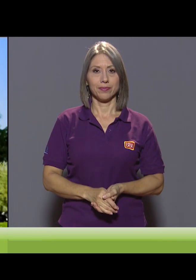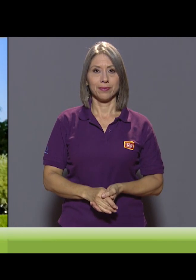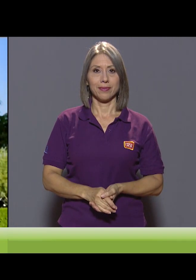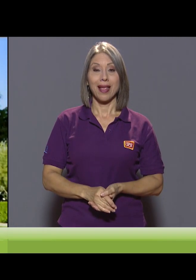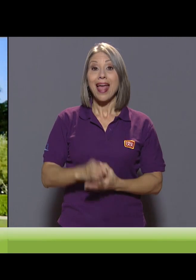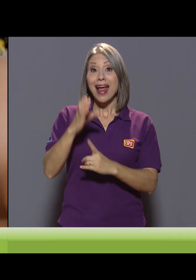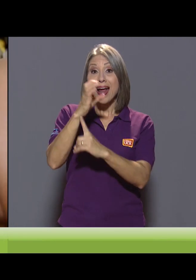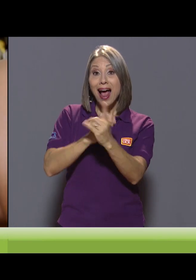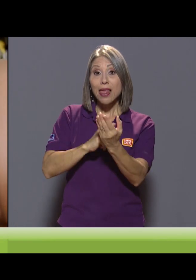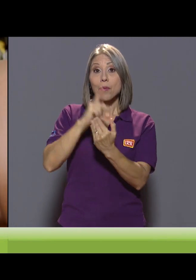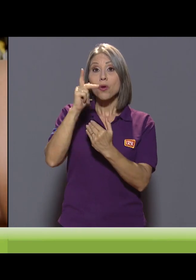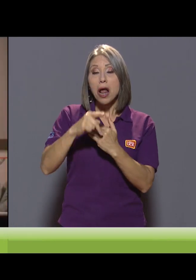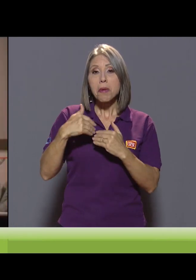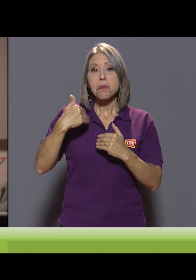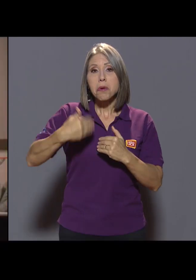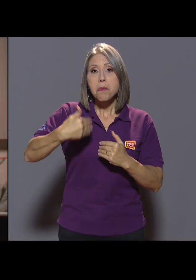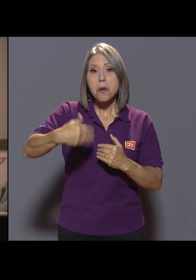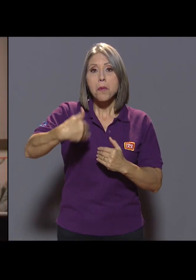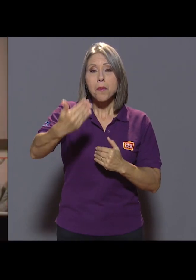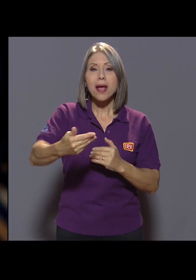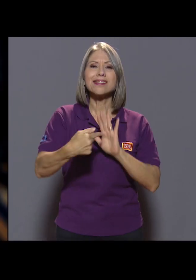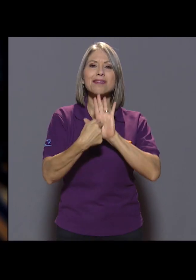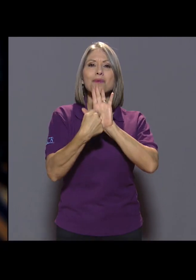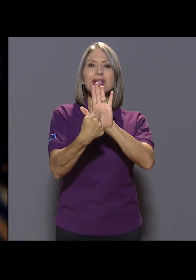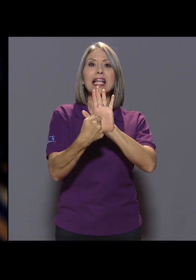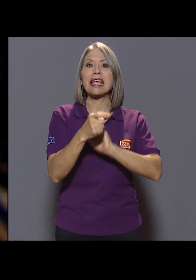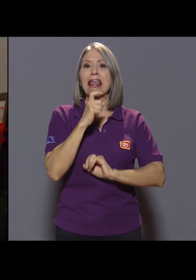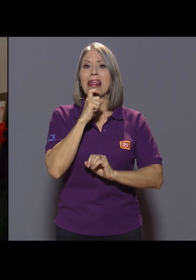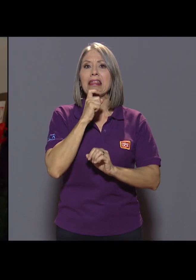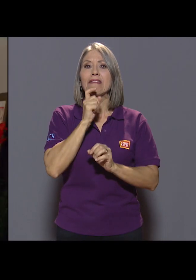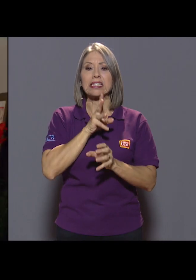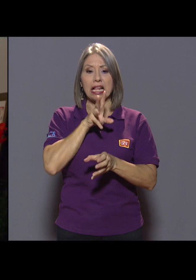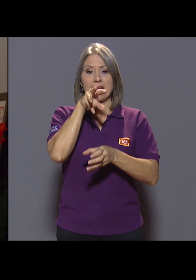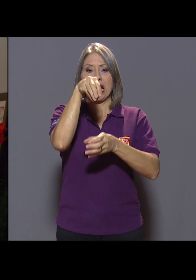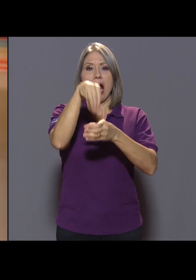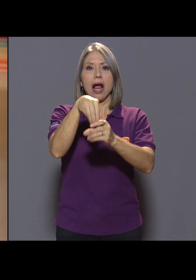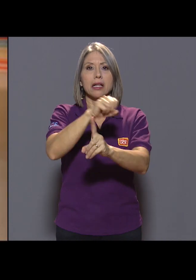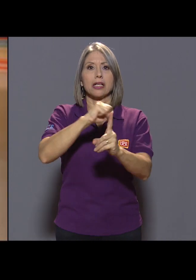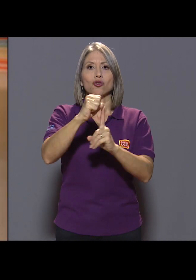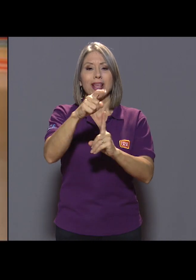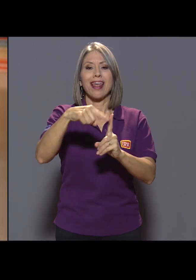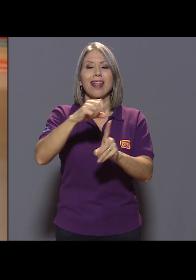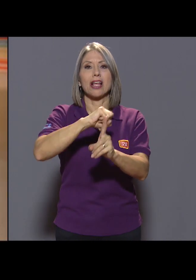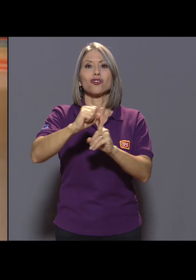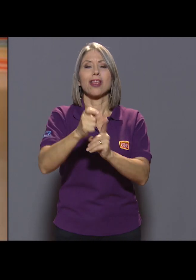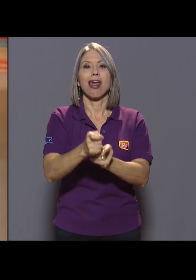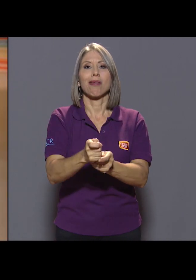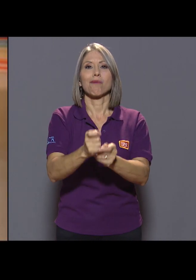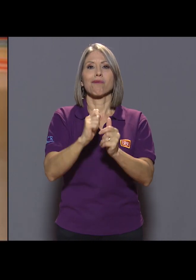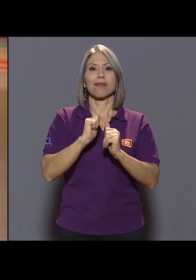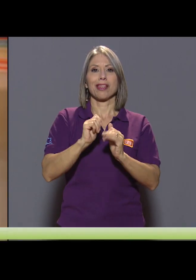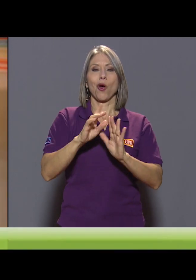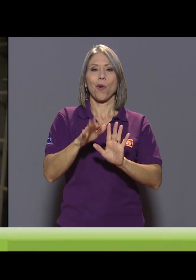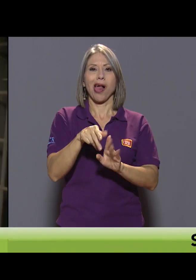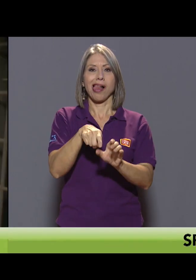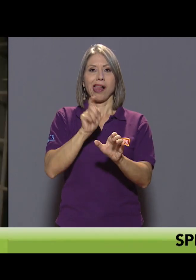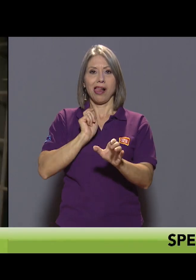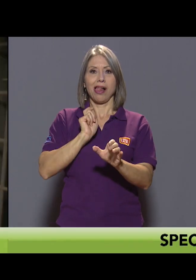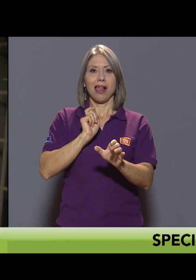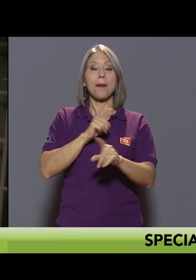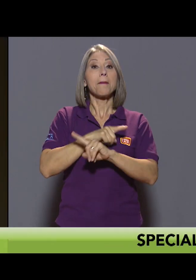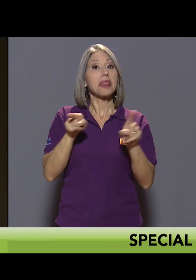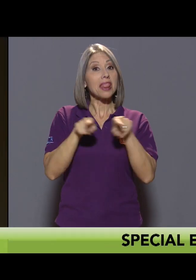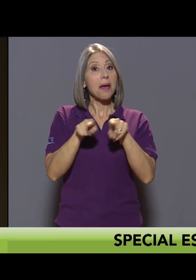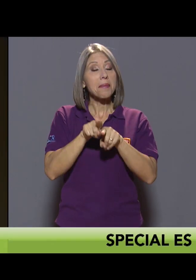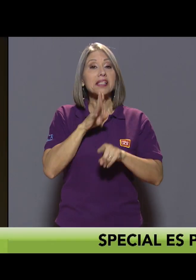En cada capítulo se muestran las dificultades de encajar en una sociedad excluyente, pero también se habla del lado positivo de